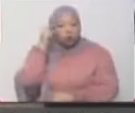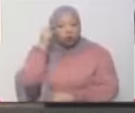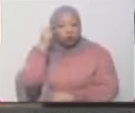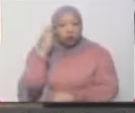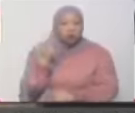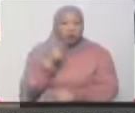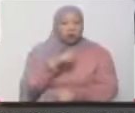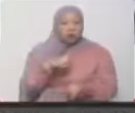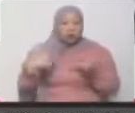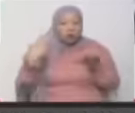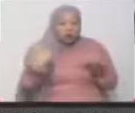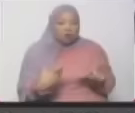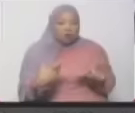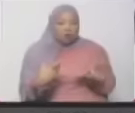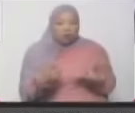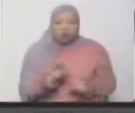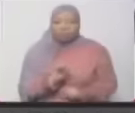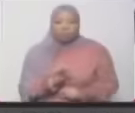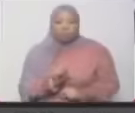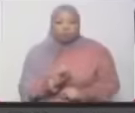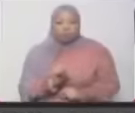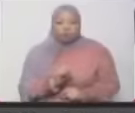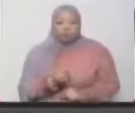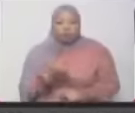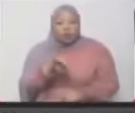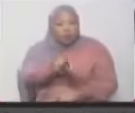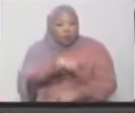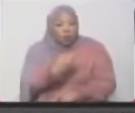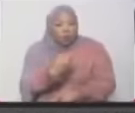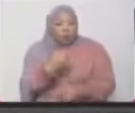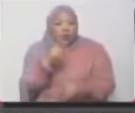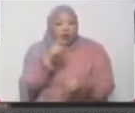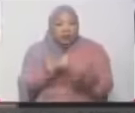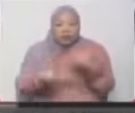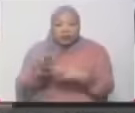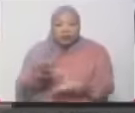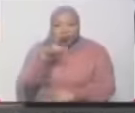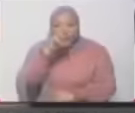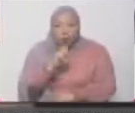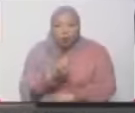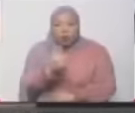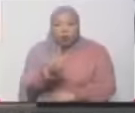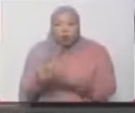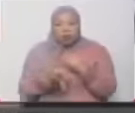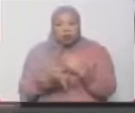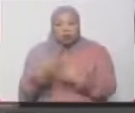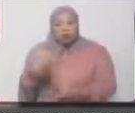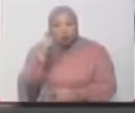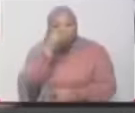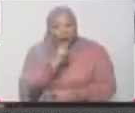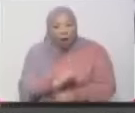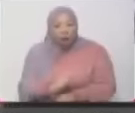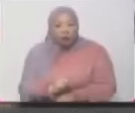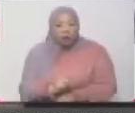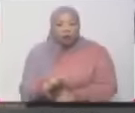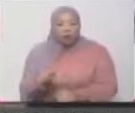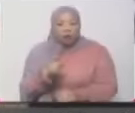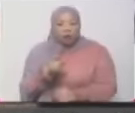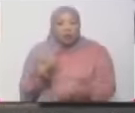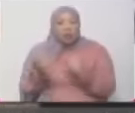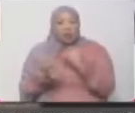tener un certificado, no. Deben ser carreras universitarias de 5 años, carreras técnicas de 2 años, que nuestros